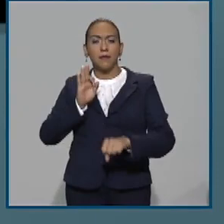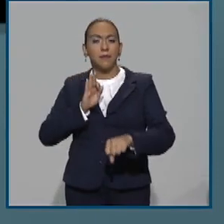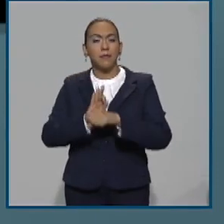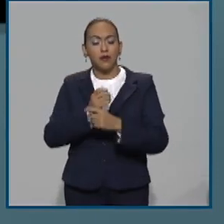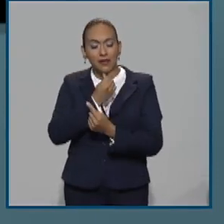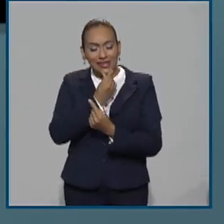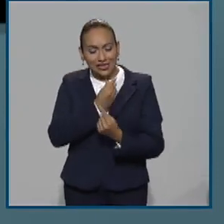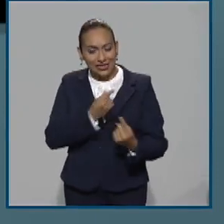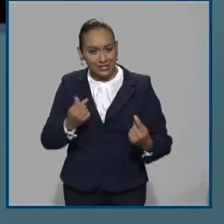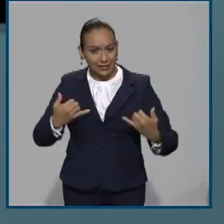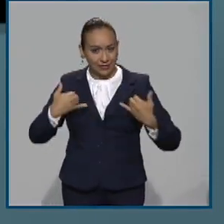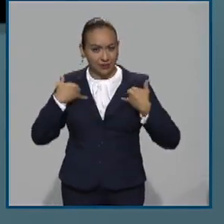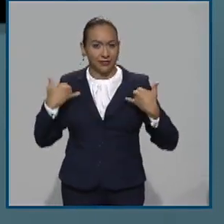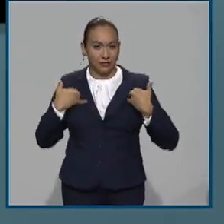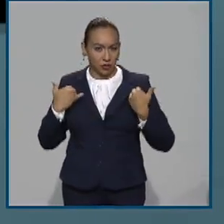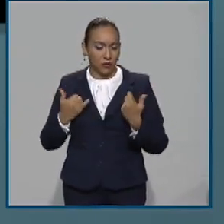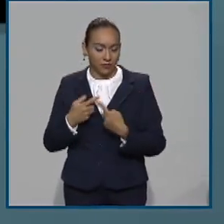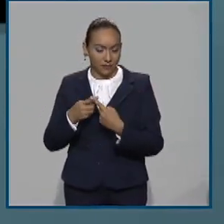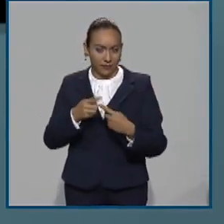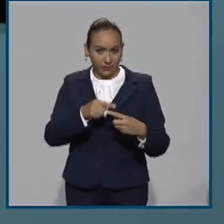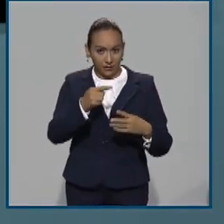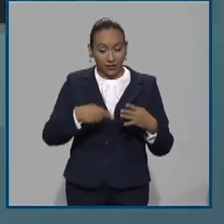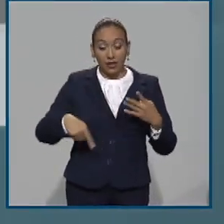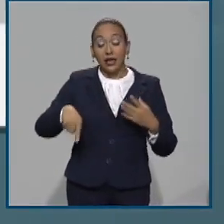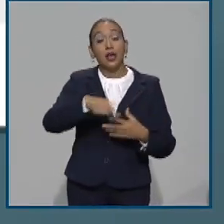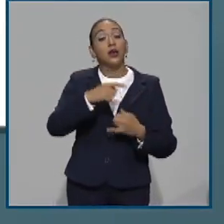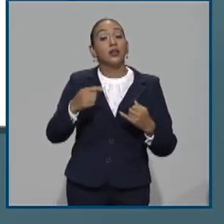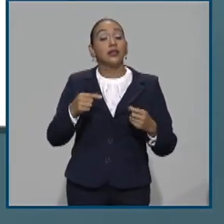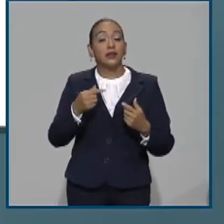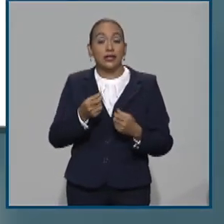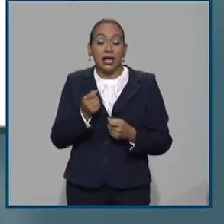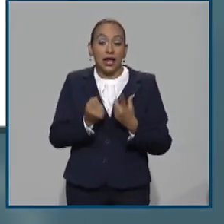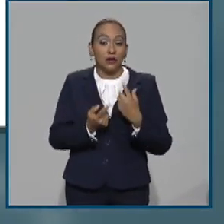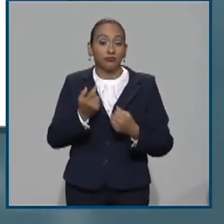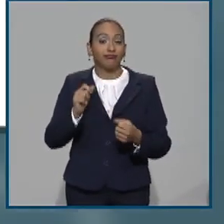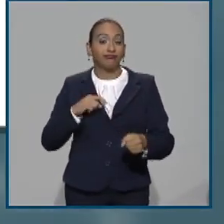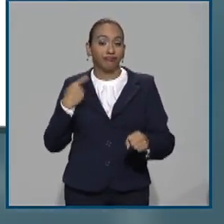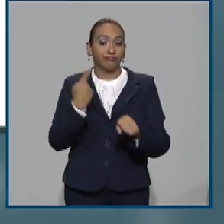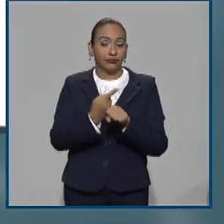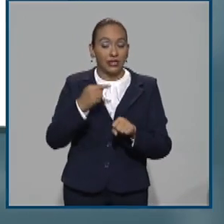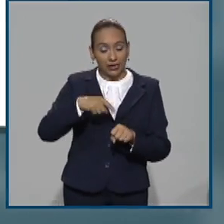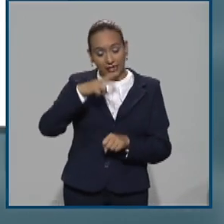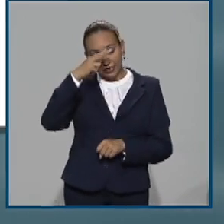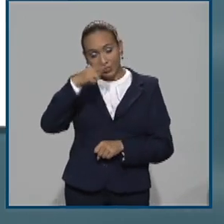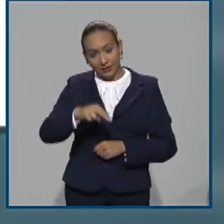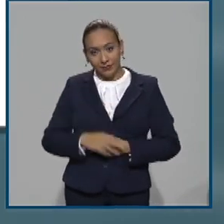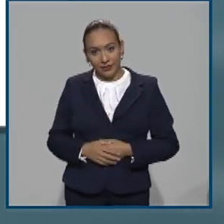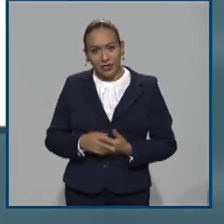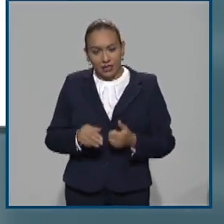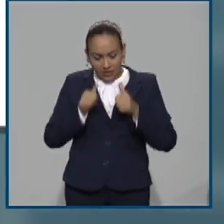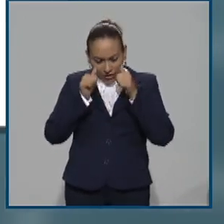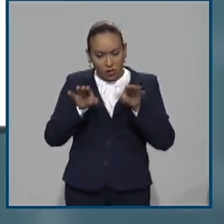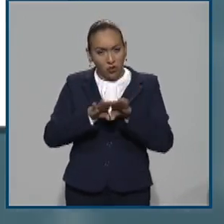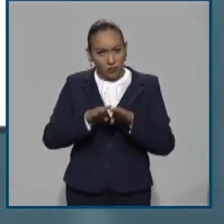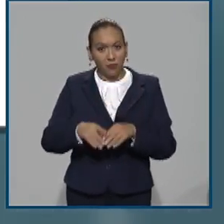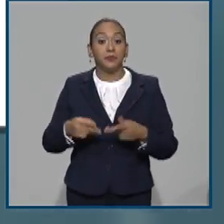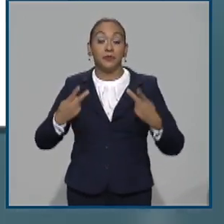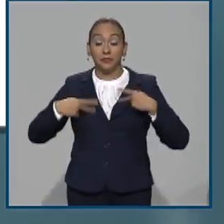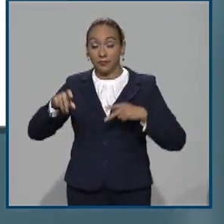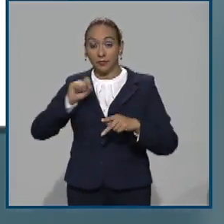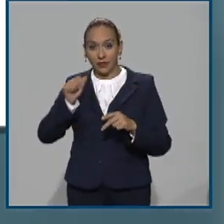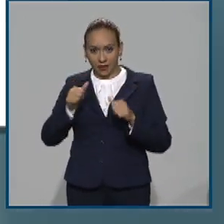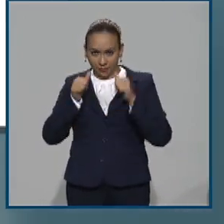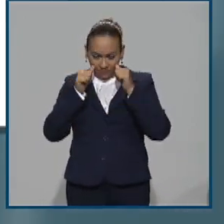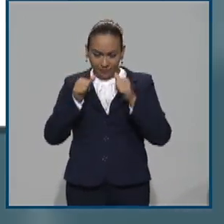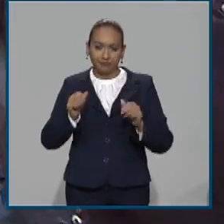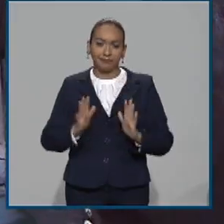niñas, niños y adolescentes que han sido víctimas de abuso sexual en México. contará con la participación de especialistas y